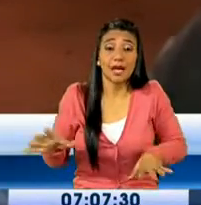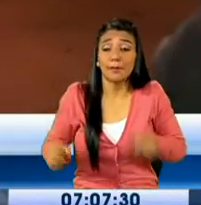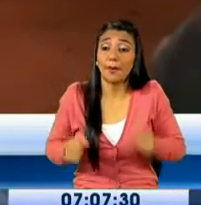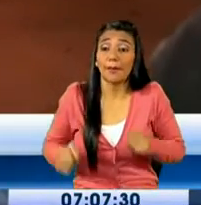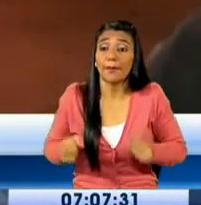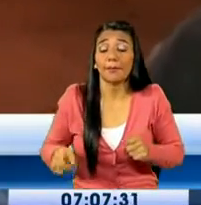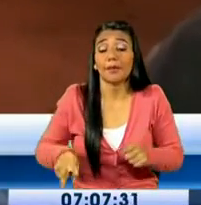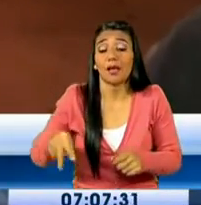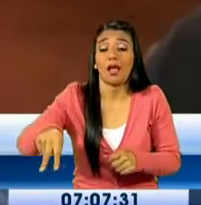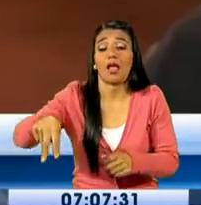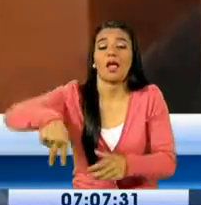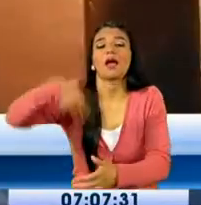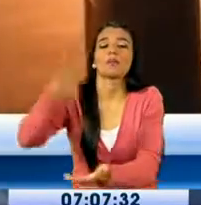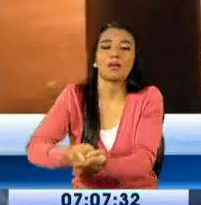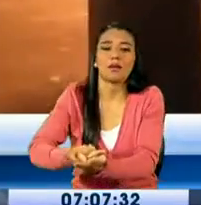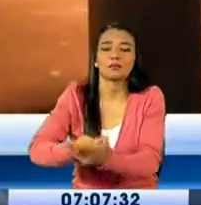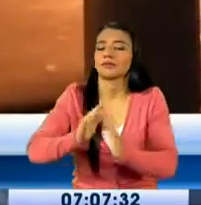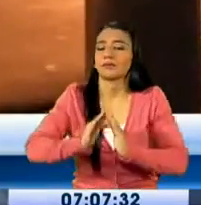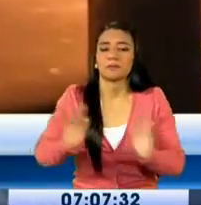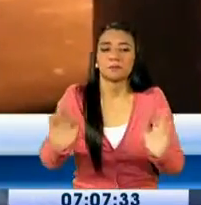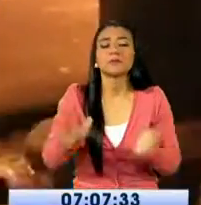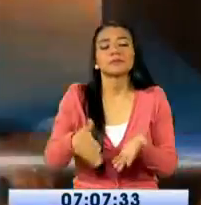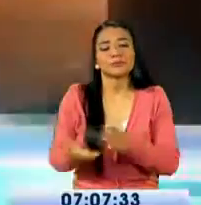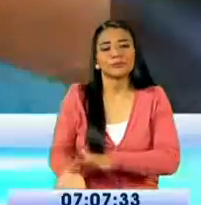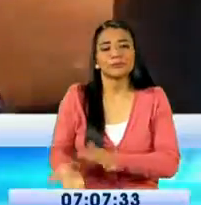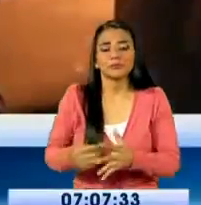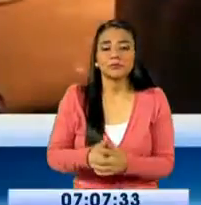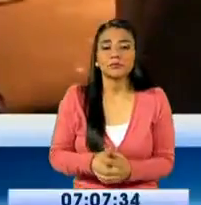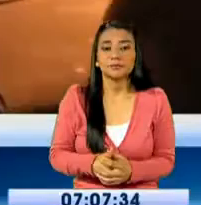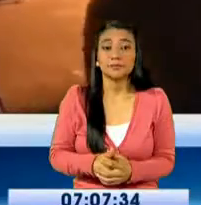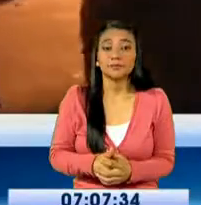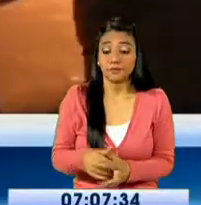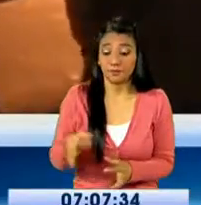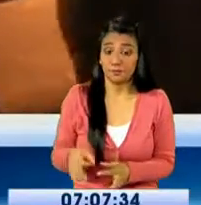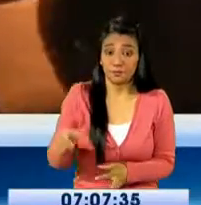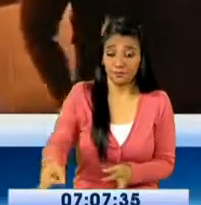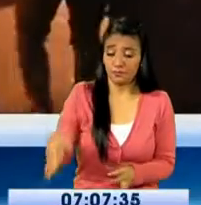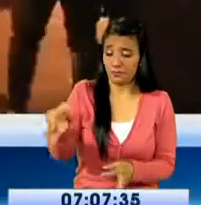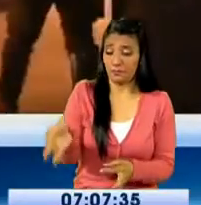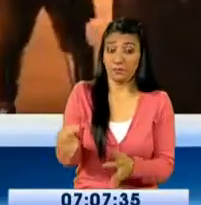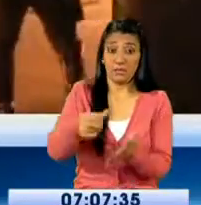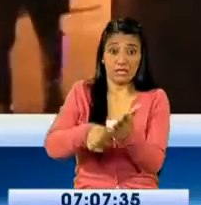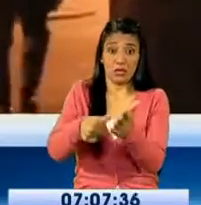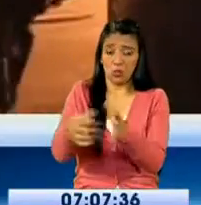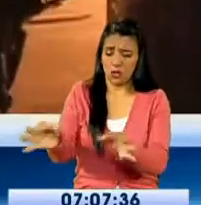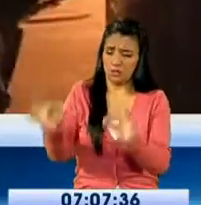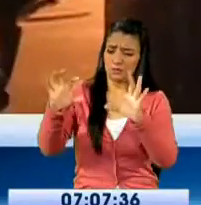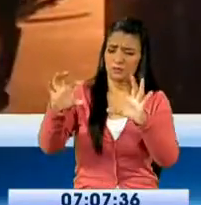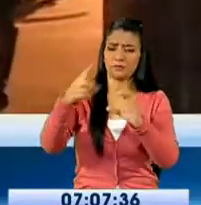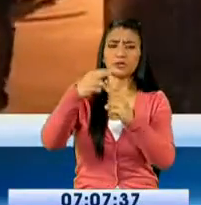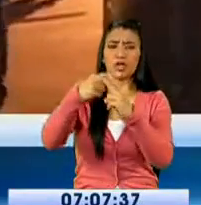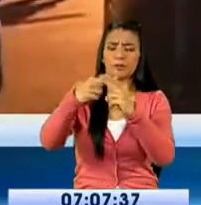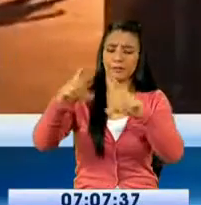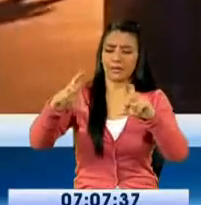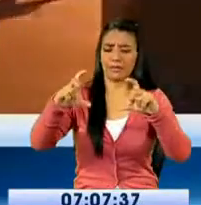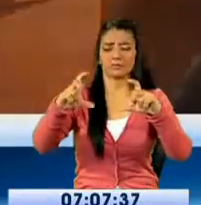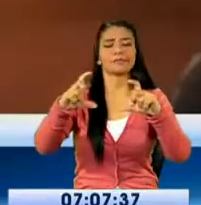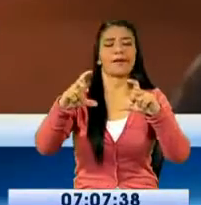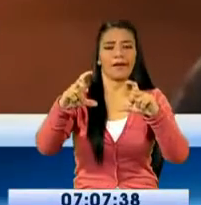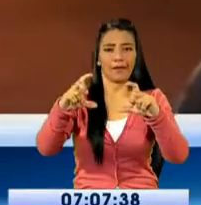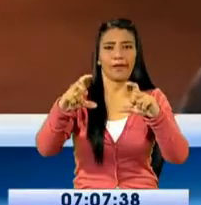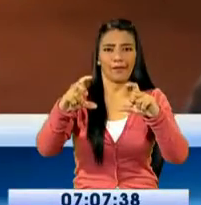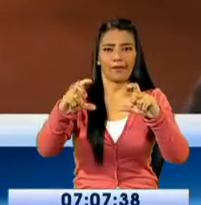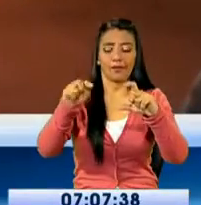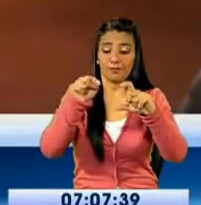y es donde el señor cae. Al verificar la identidad de la víctima, la policía encontró novedades.